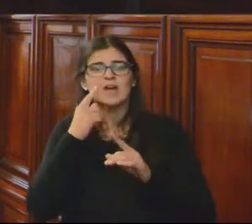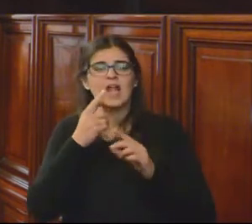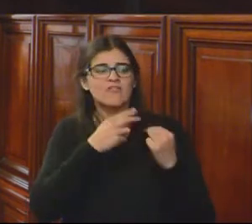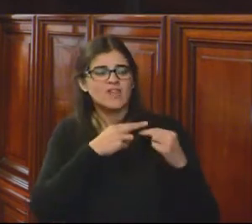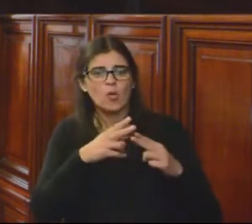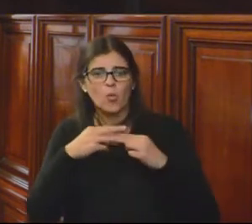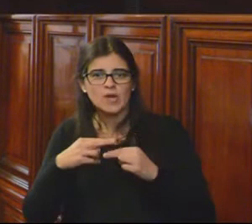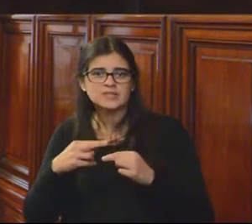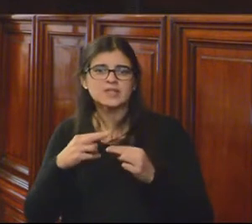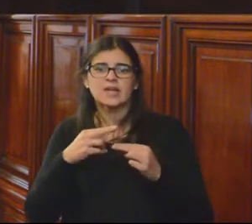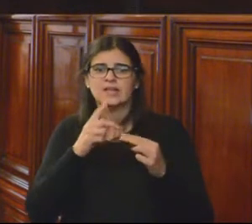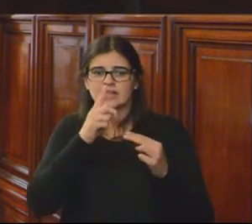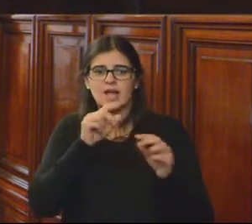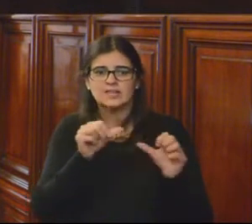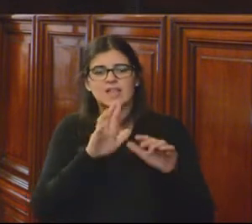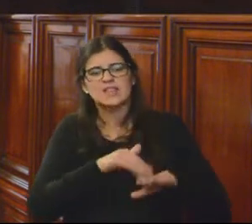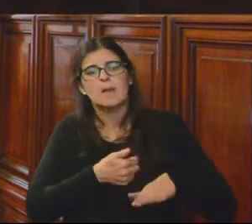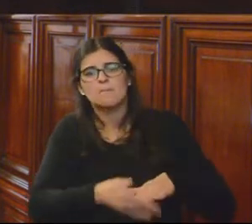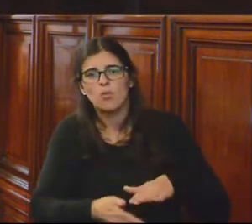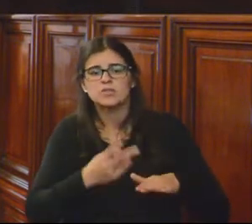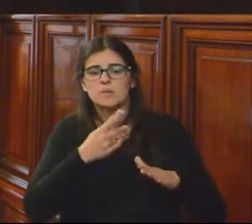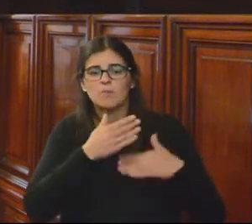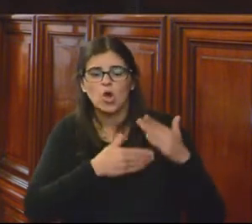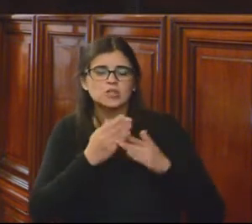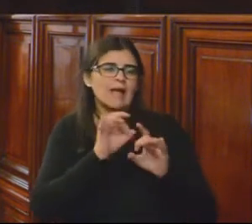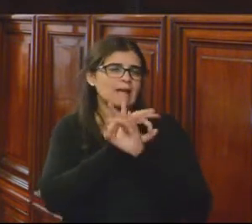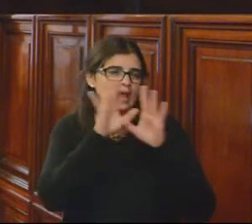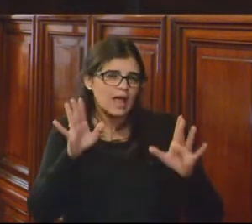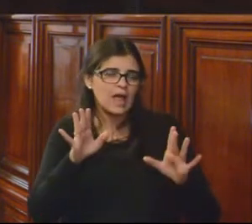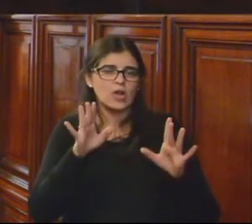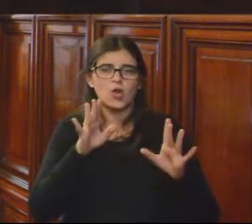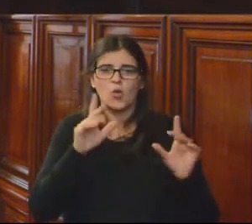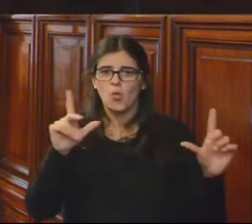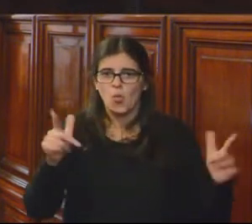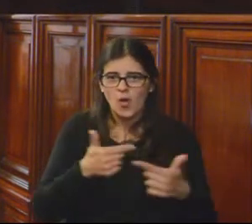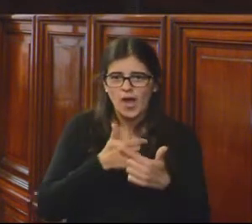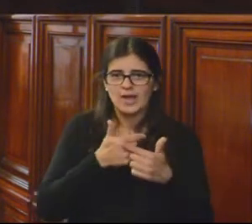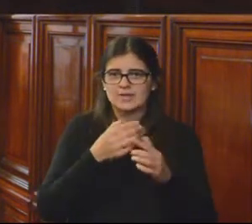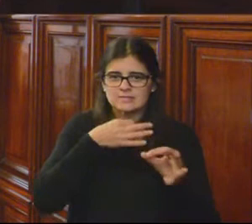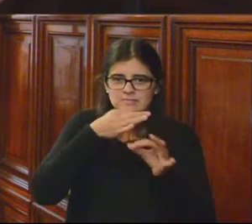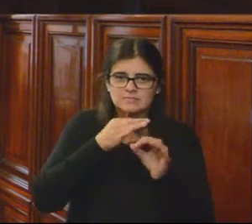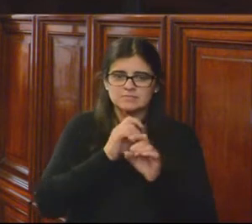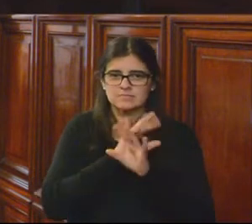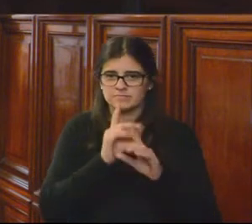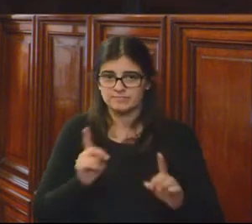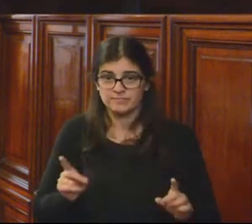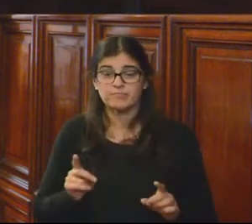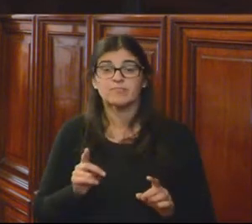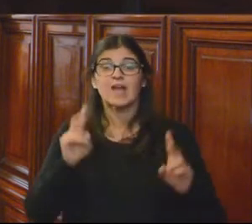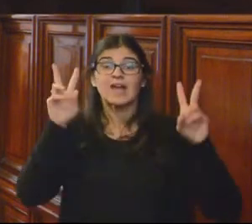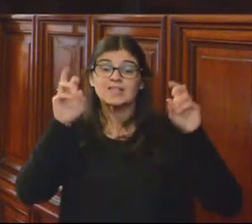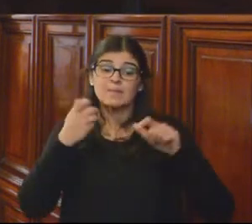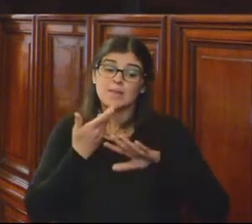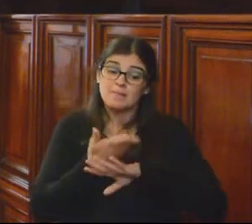frecuencias inmediatamente después, sin ningún proceso transparente, claro, que de alguna manera reciba. En temas de